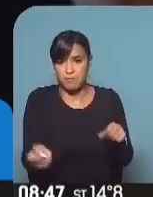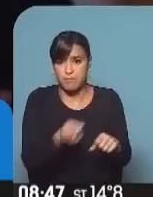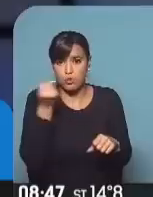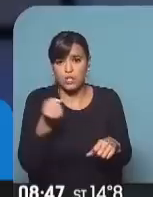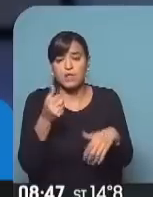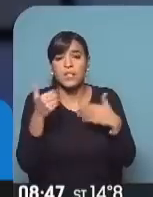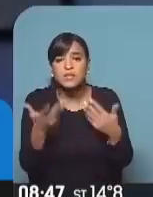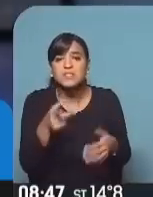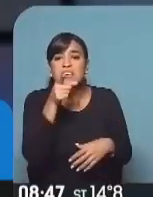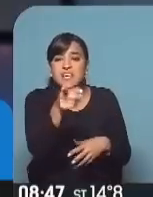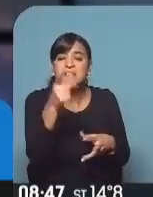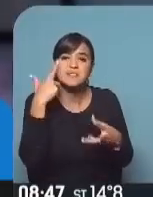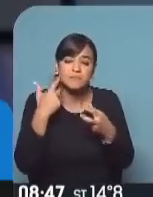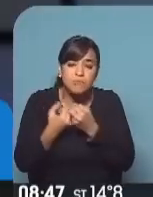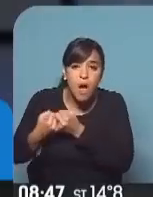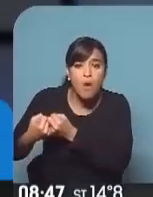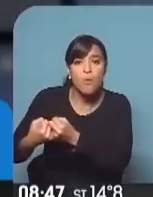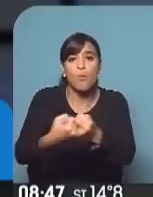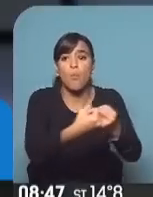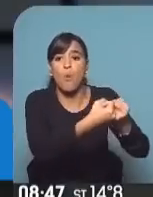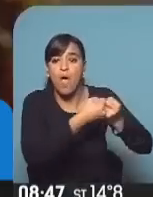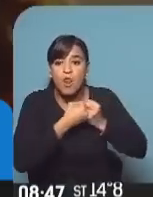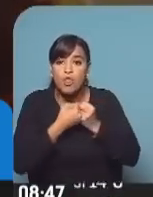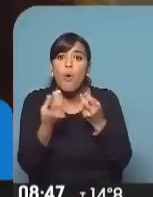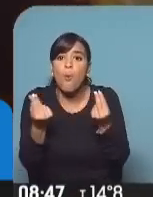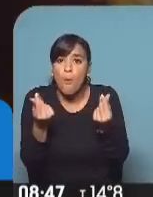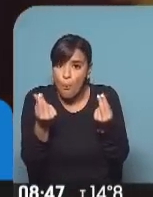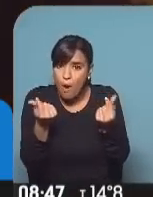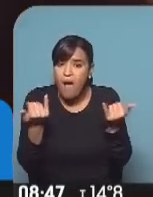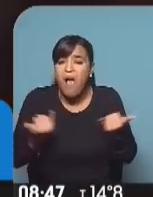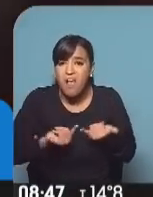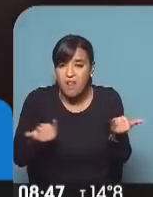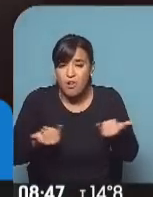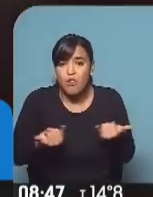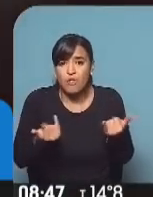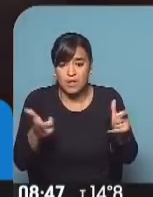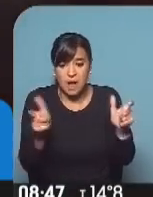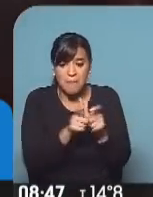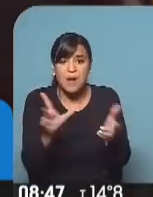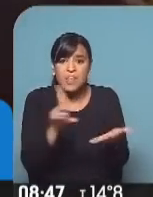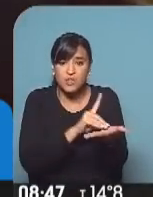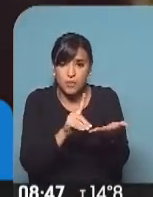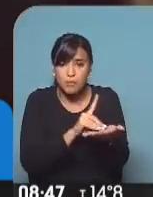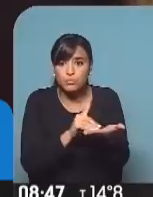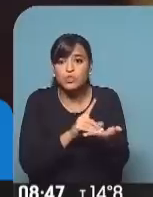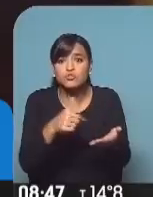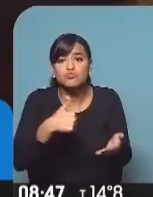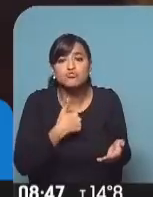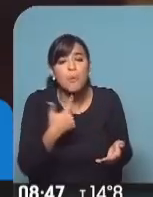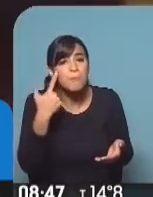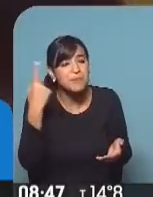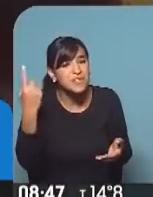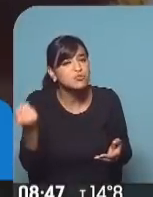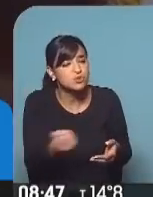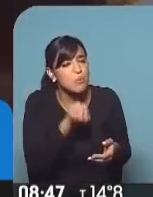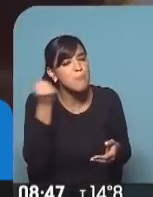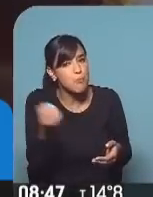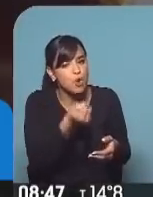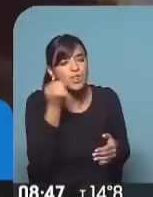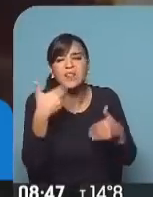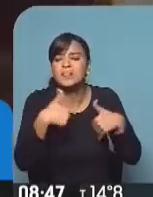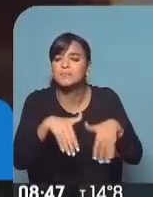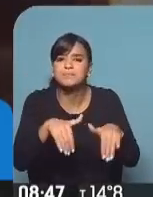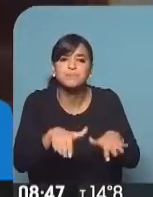entonces ese consenso se ha valorizado en la cámara diputado y por supuesto creo que es importante más allá